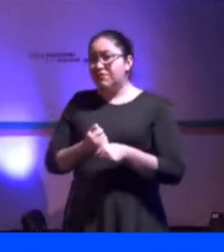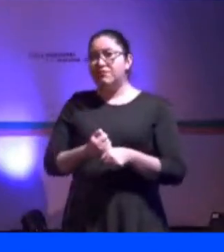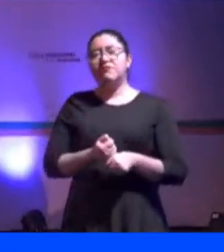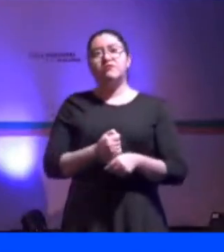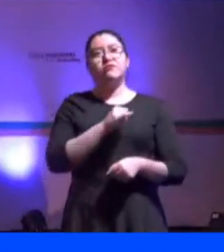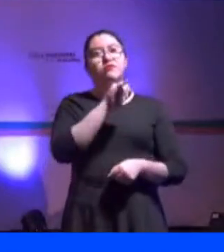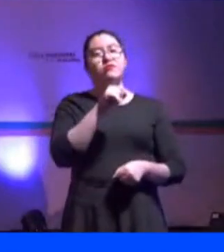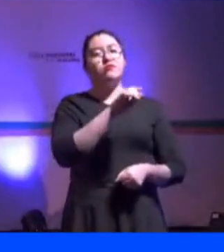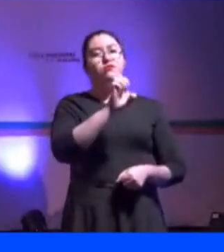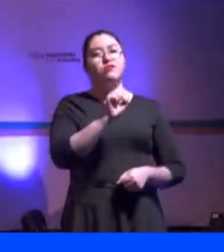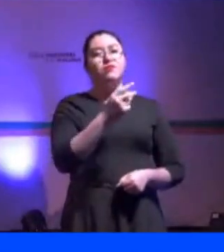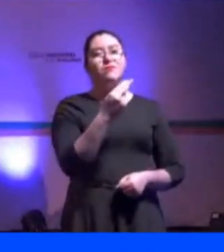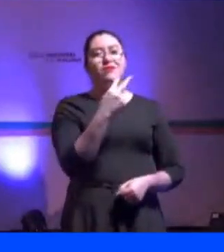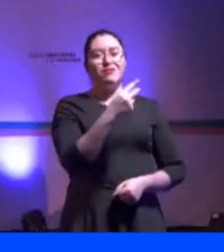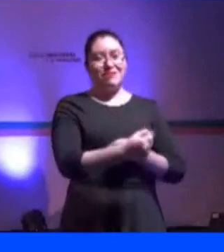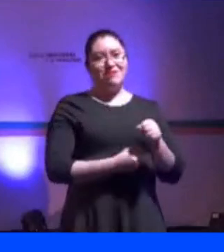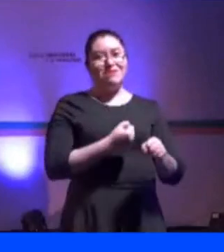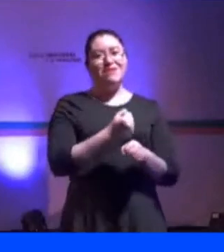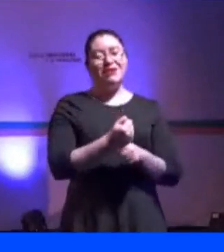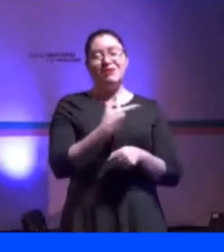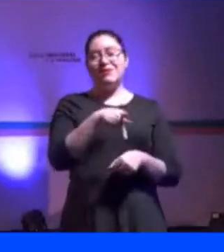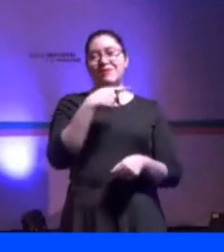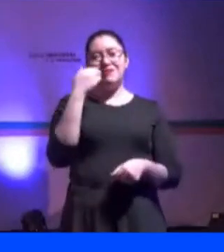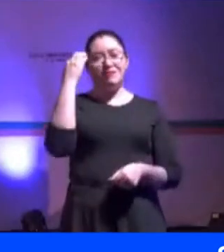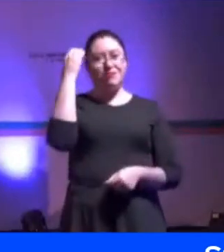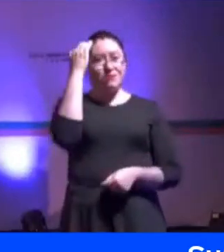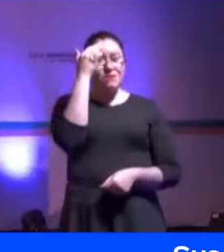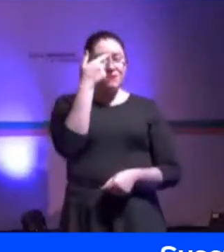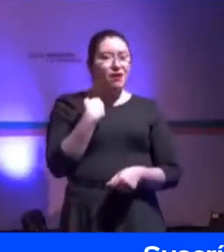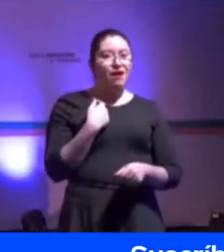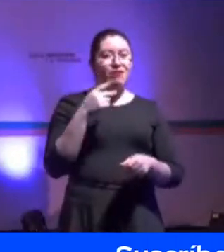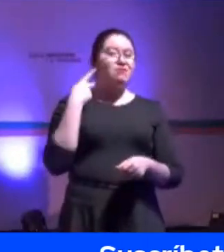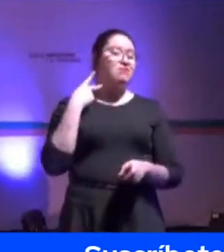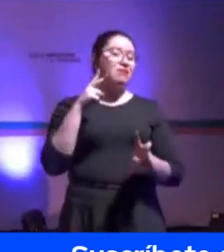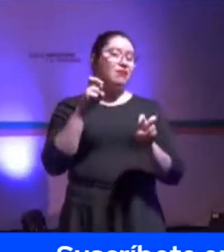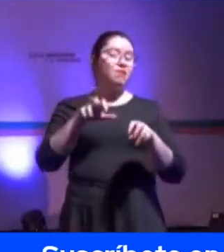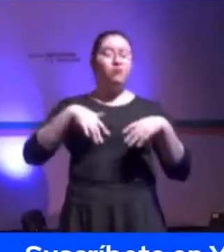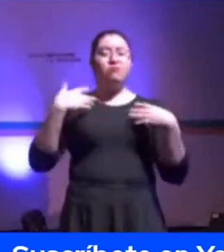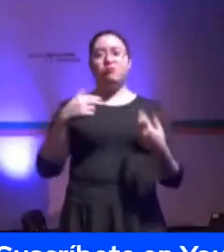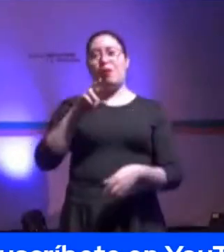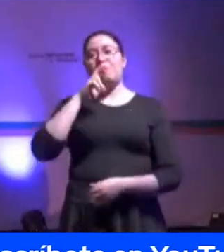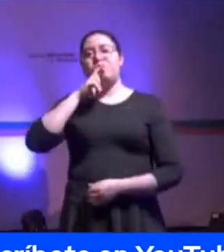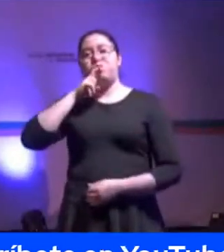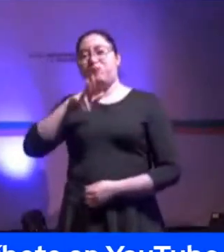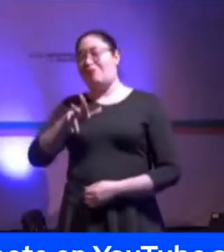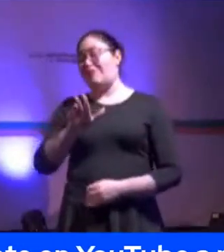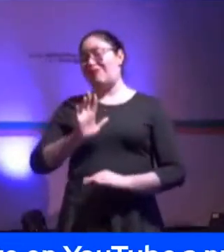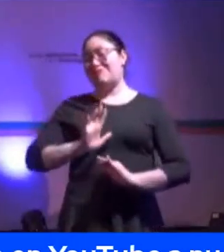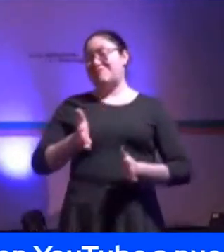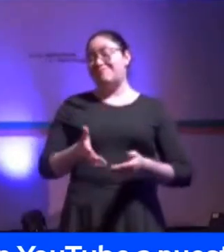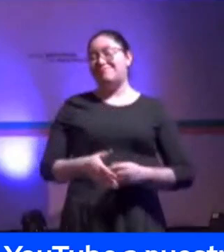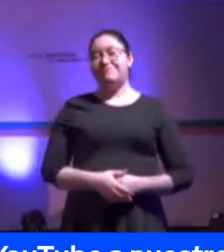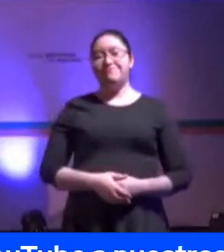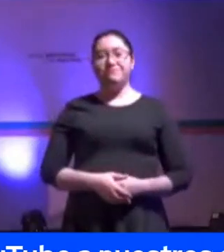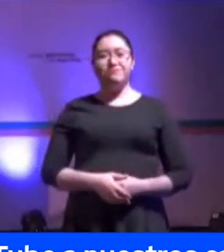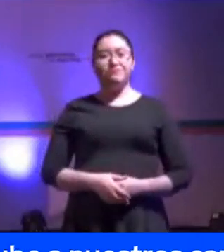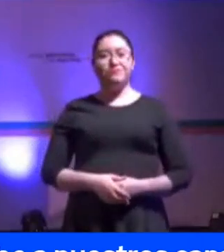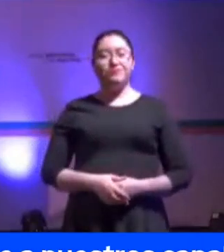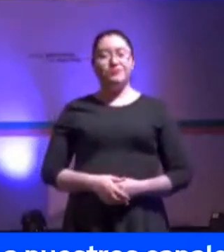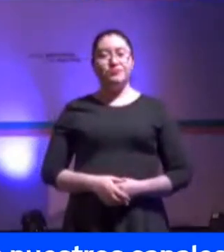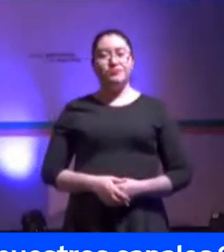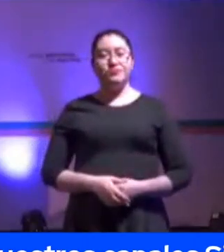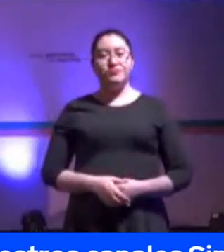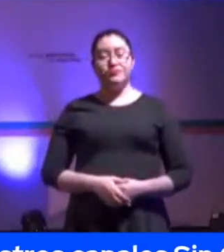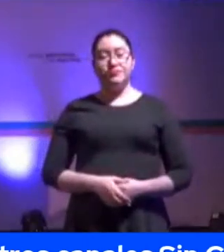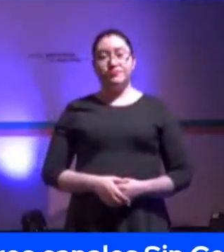tiene 25 años y es el mejor analista geopolítico de este país. Así de fácil y así de sencillo. Bueno, pero